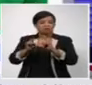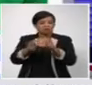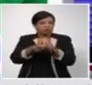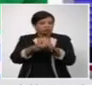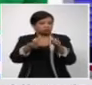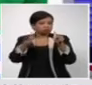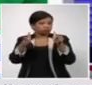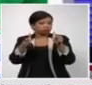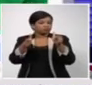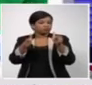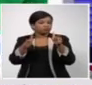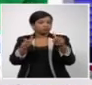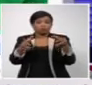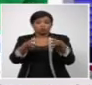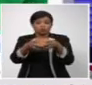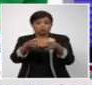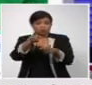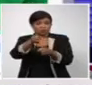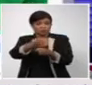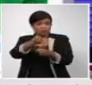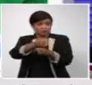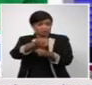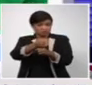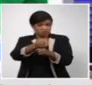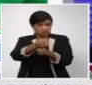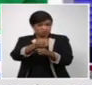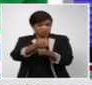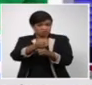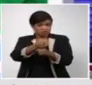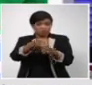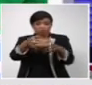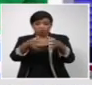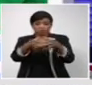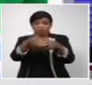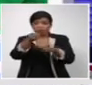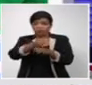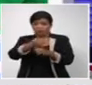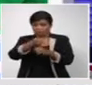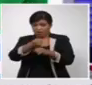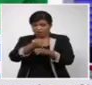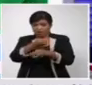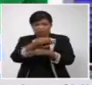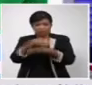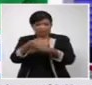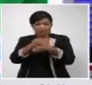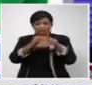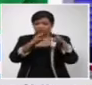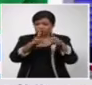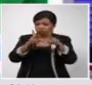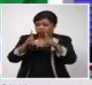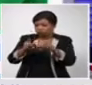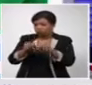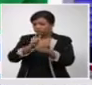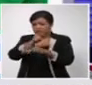el equipo de trabajo, que un epidemiólogo, estadísticos, matemáticos,